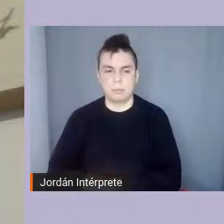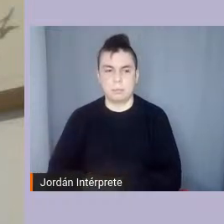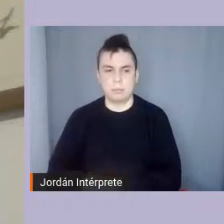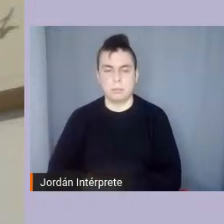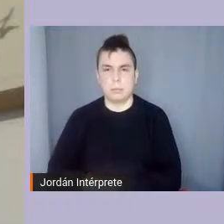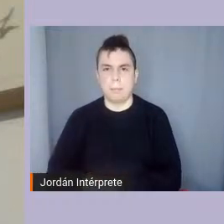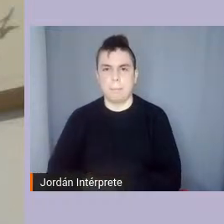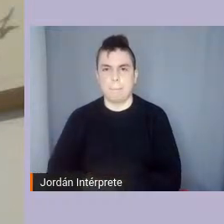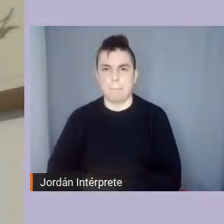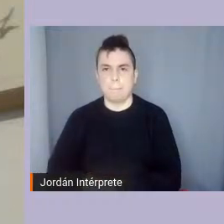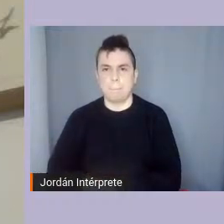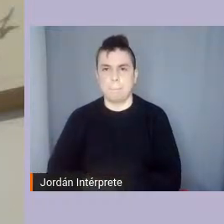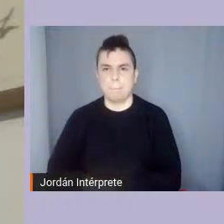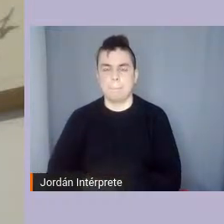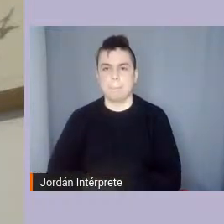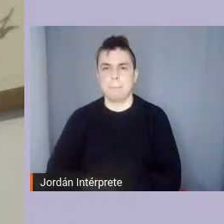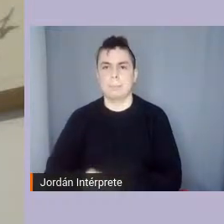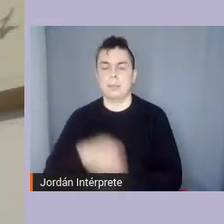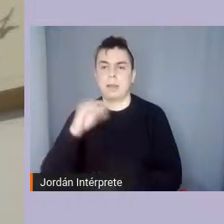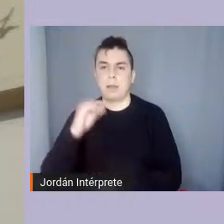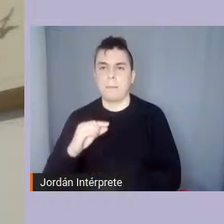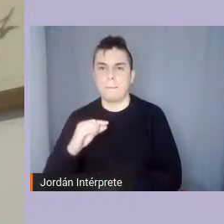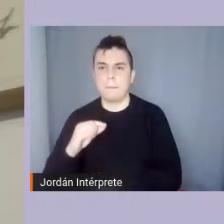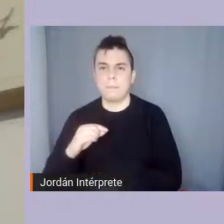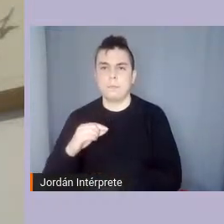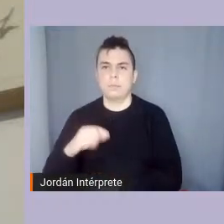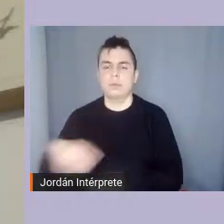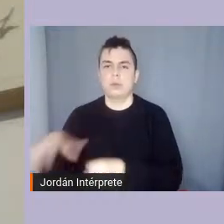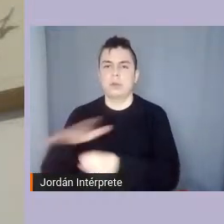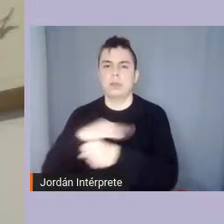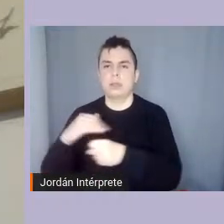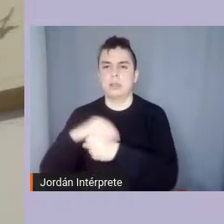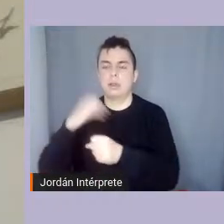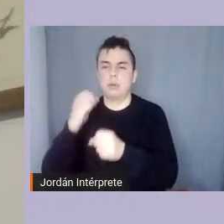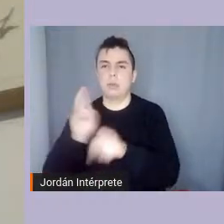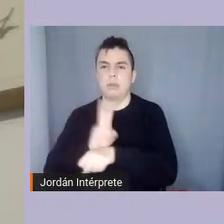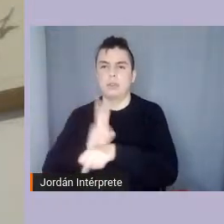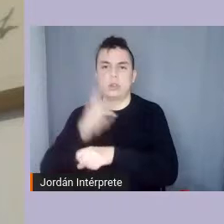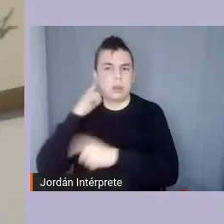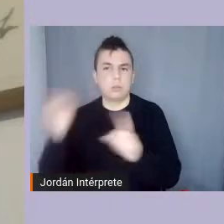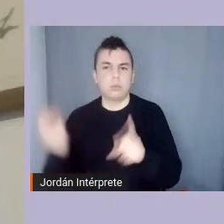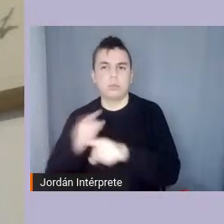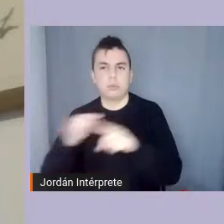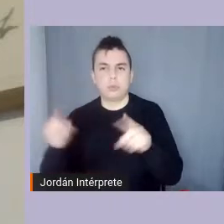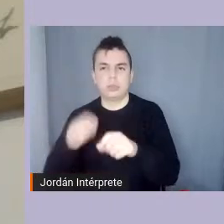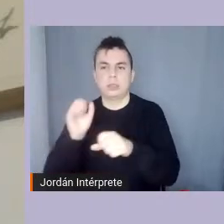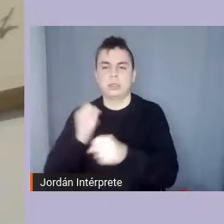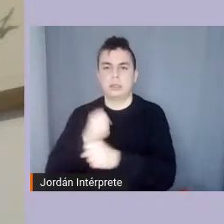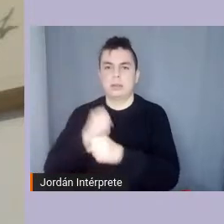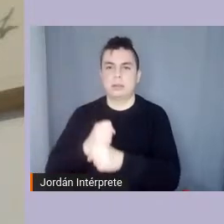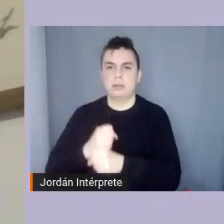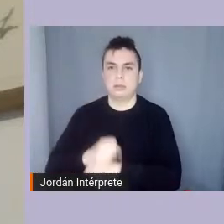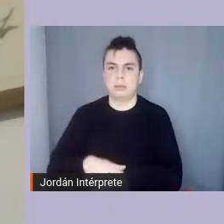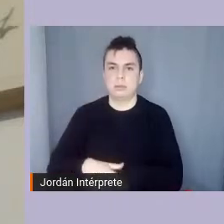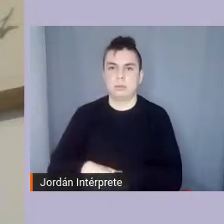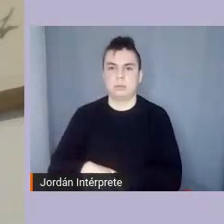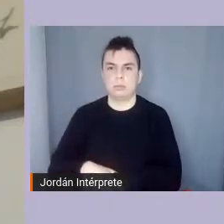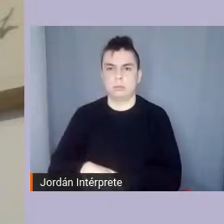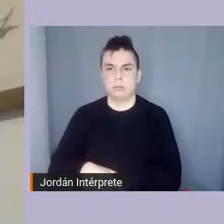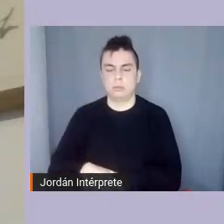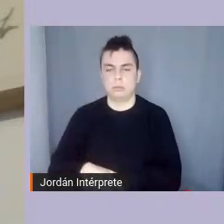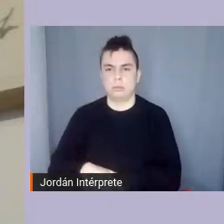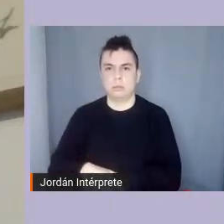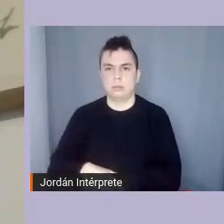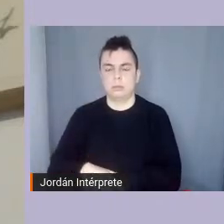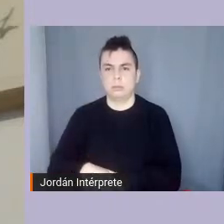profesores de música que trabajamos en la primera instancia. Y yo espero que esto sea